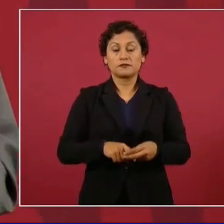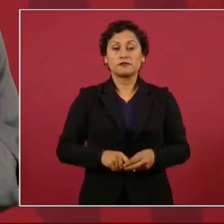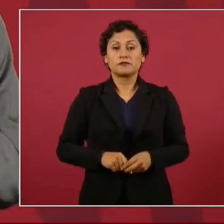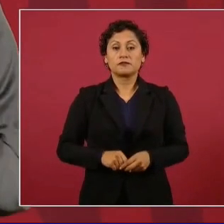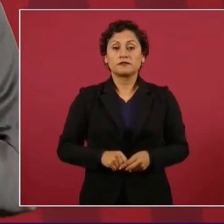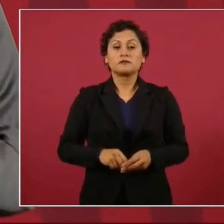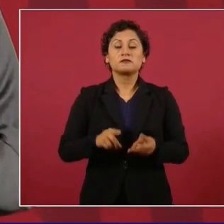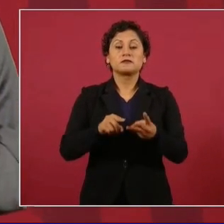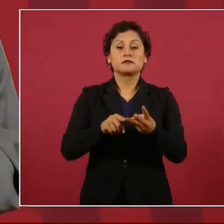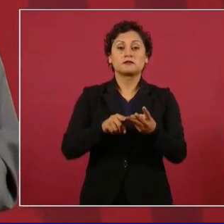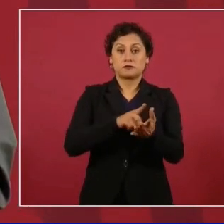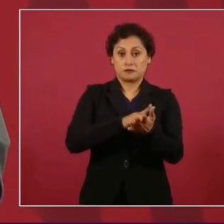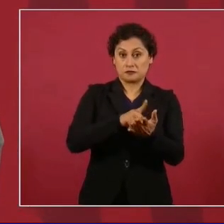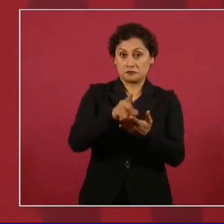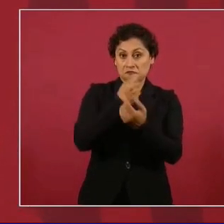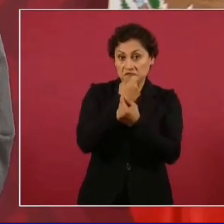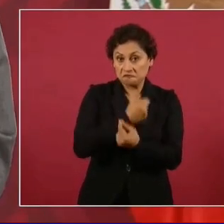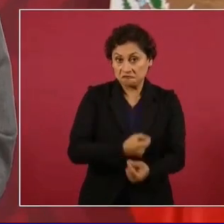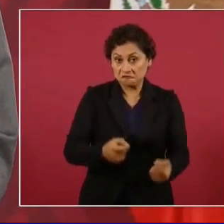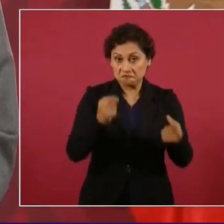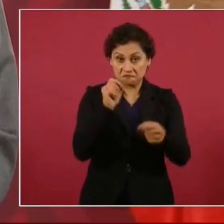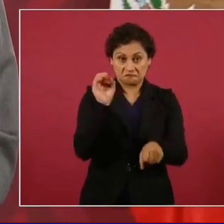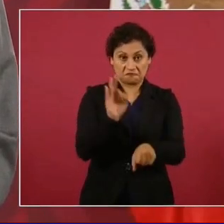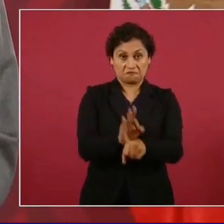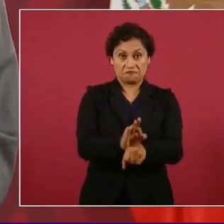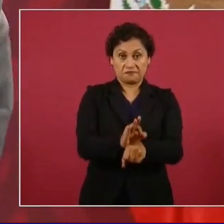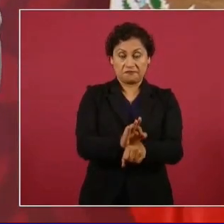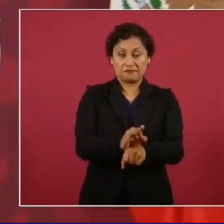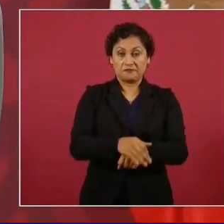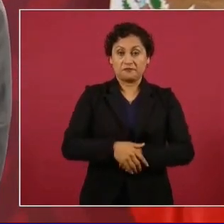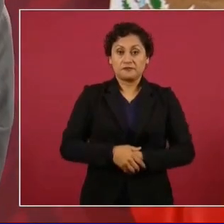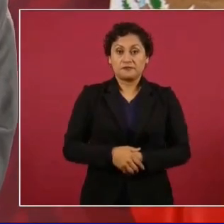y protección a la niñez,